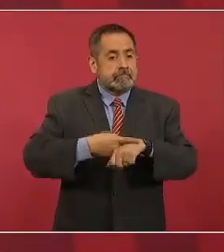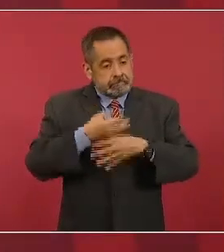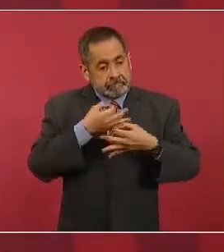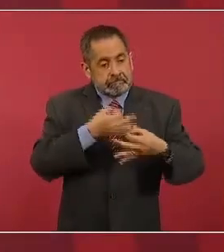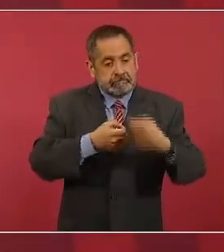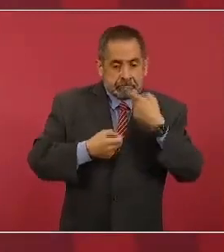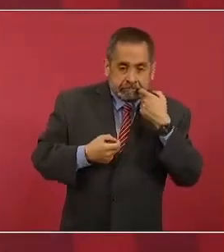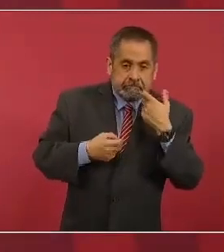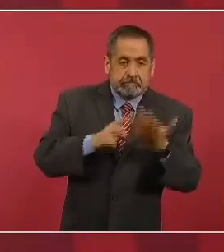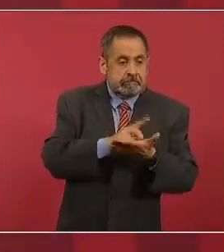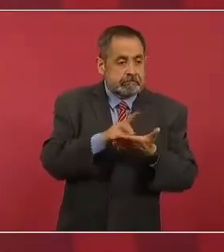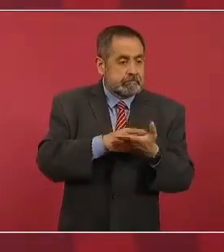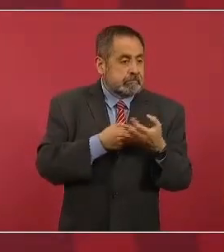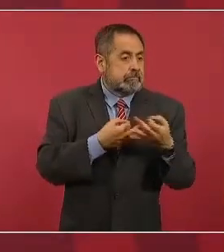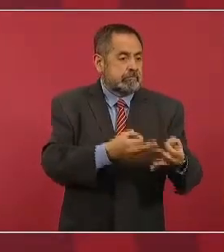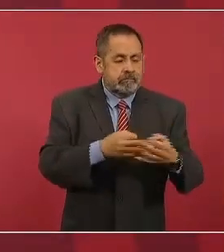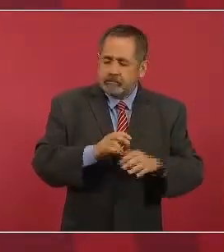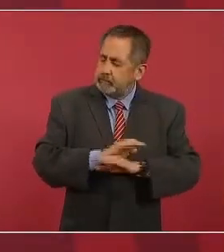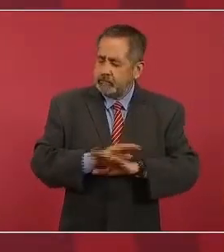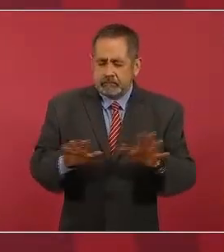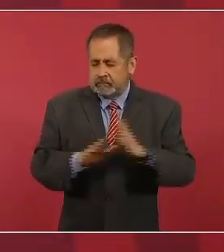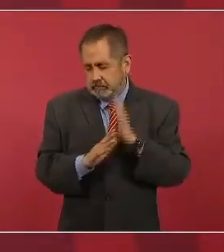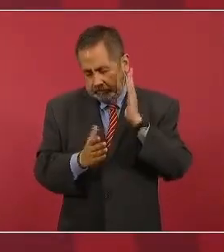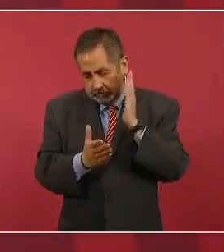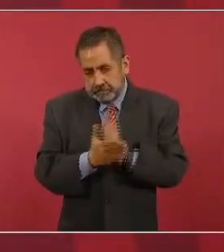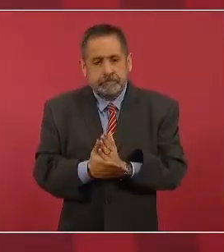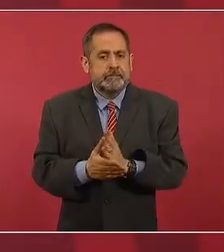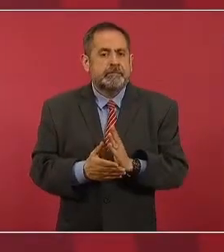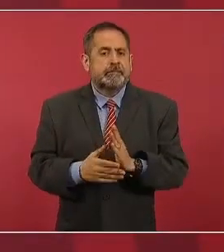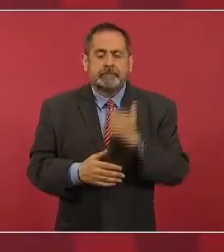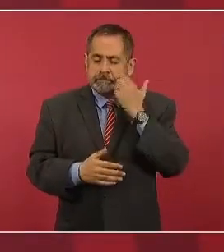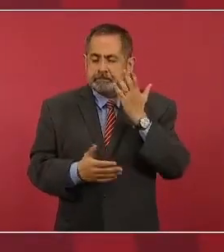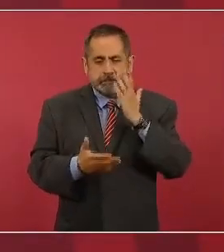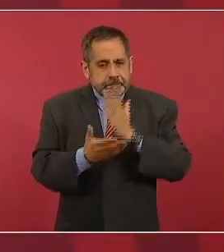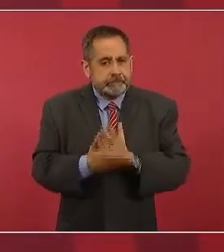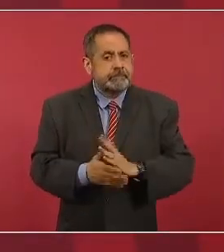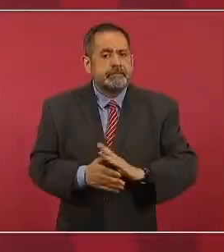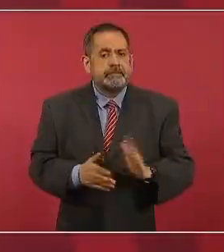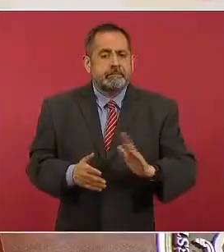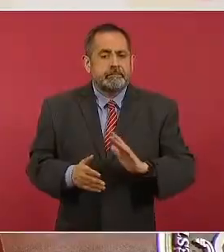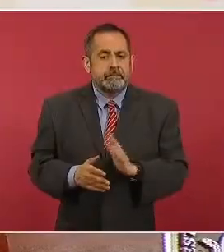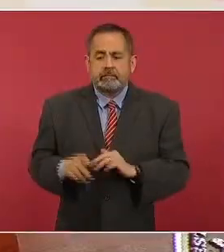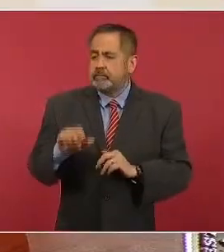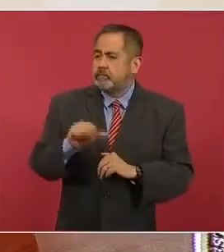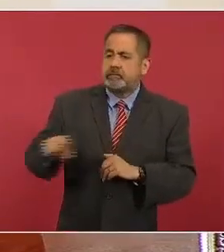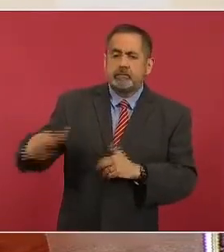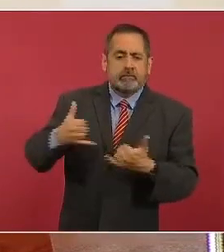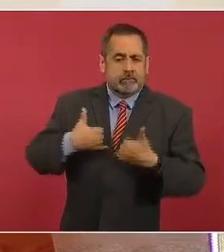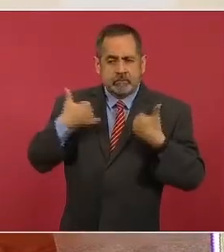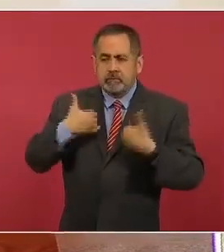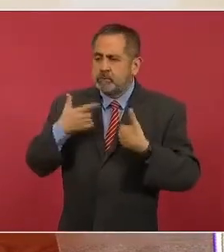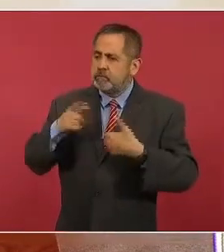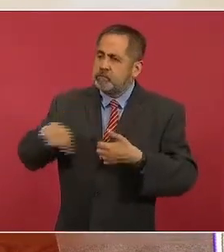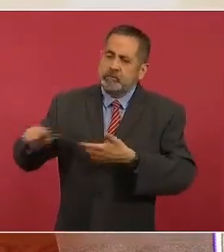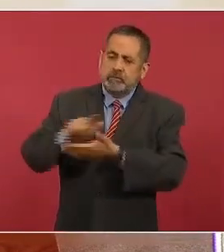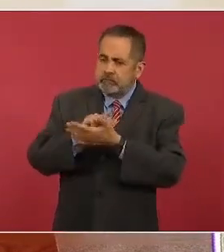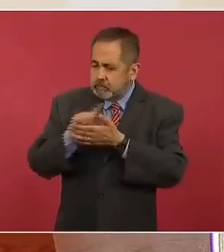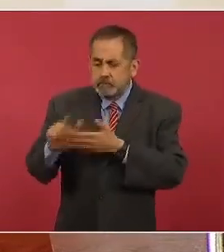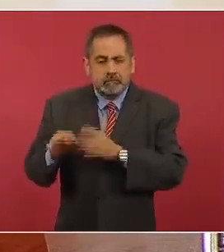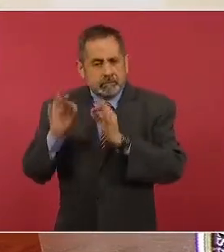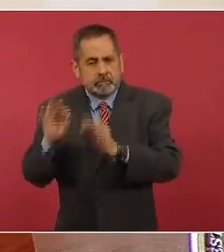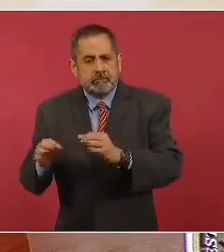incremento al consumo de las drogas, ¿sí?, en la juventud, y que tenemos que